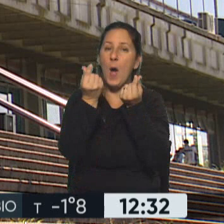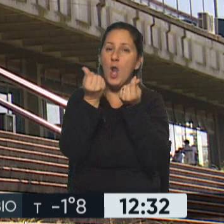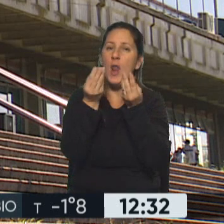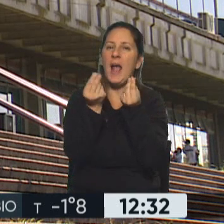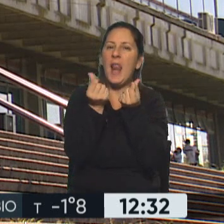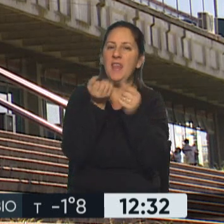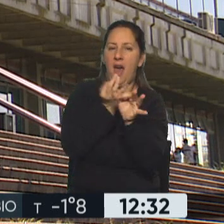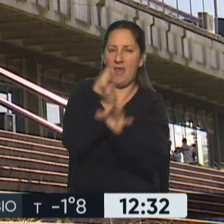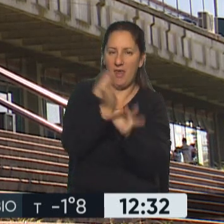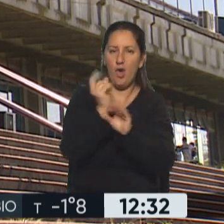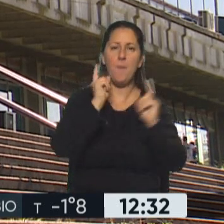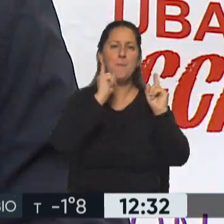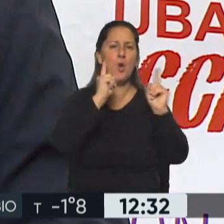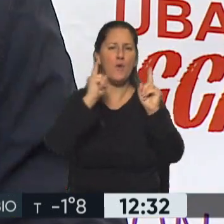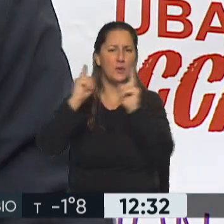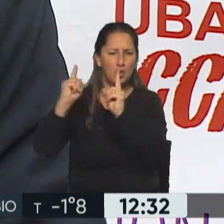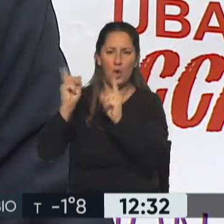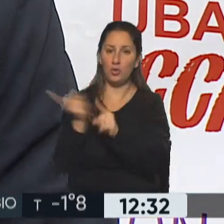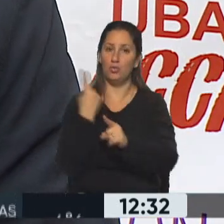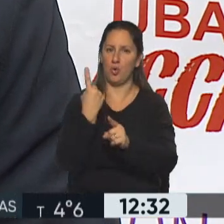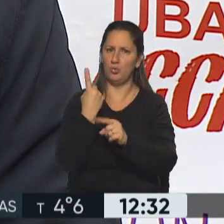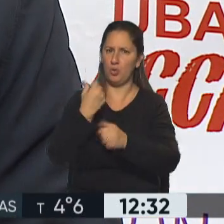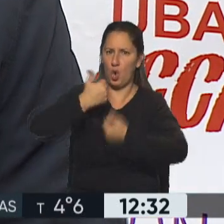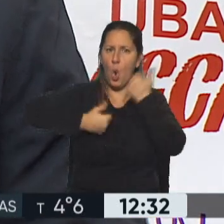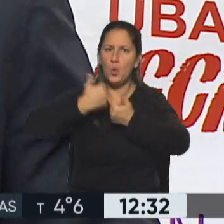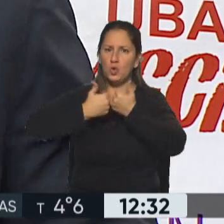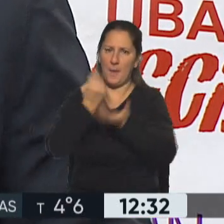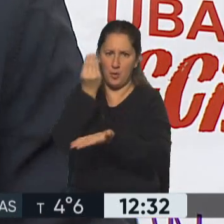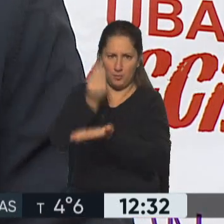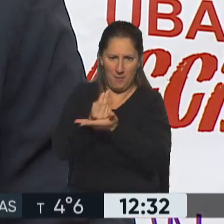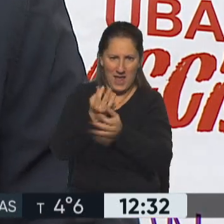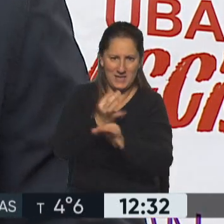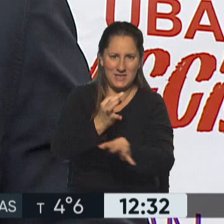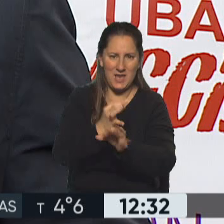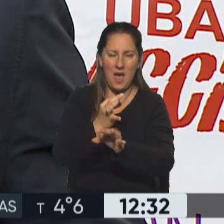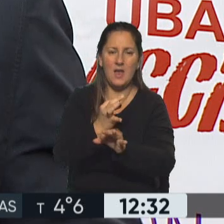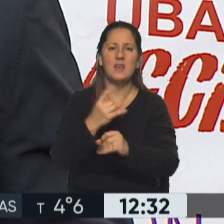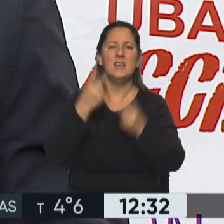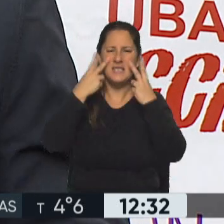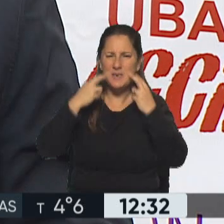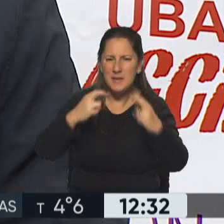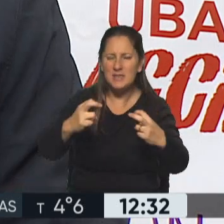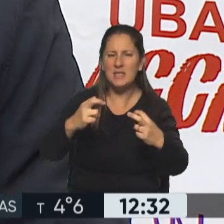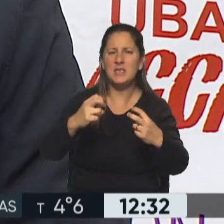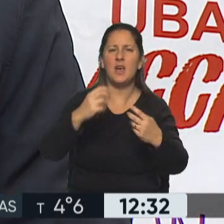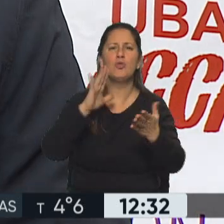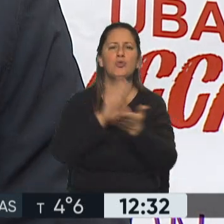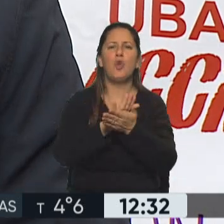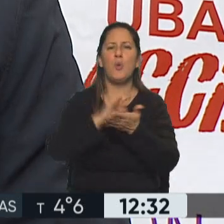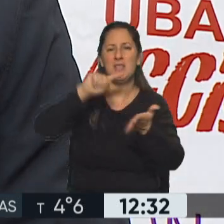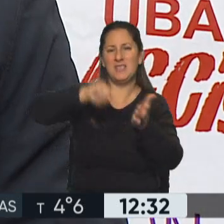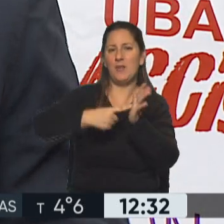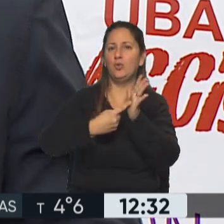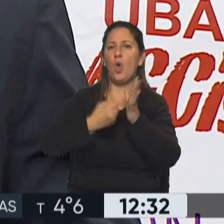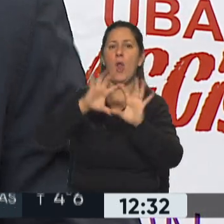calidad académica, los profesores tenemos que ganar nuestros puestos por concurso, se investiga relacionado con los principales centros